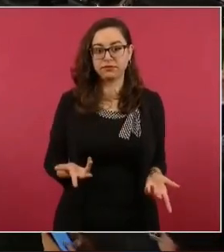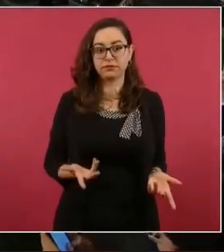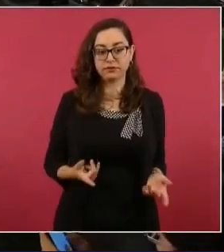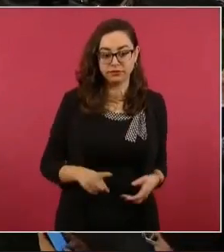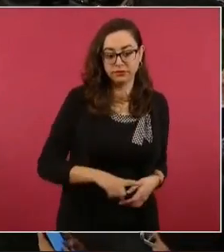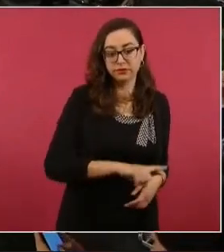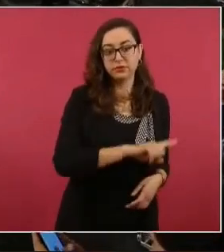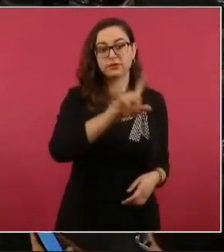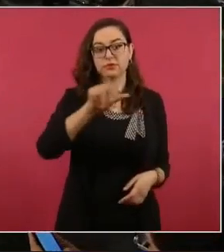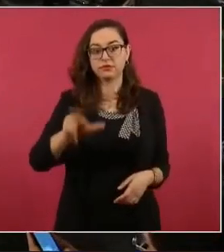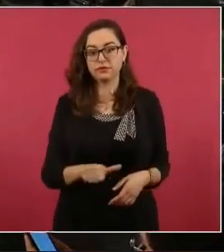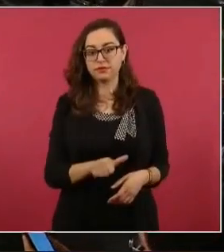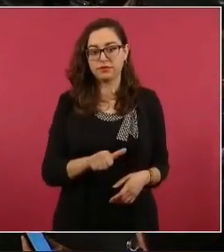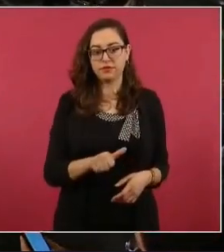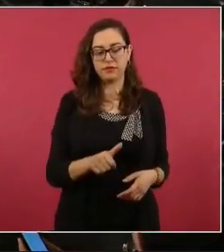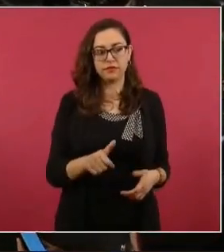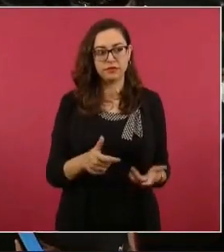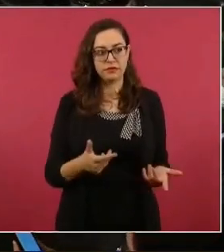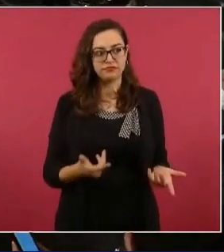surge el PAN.